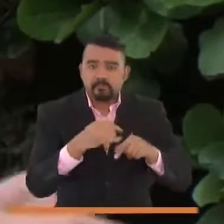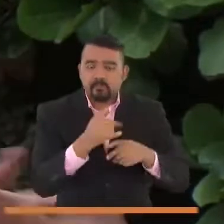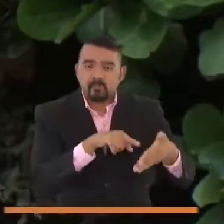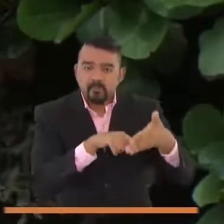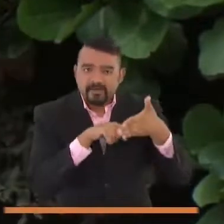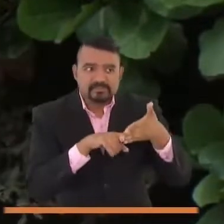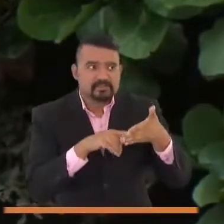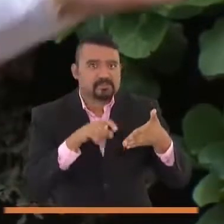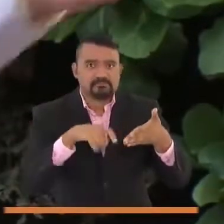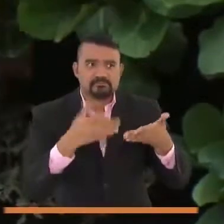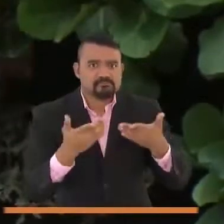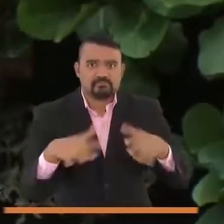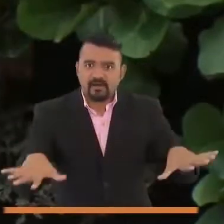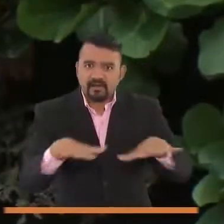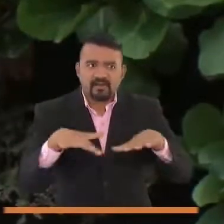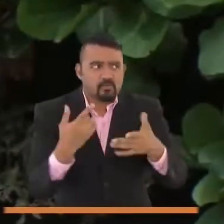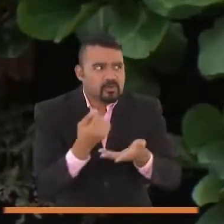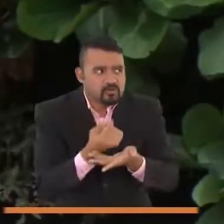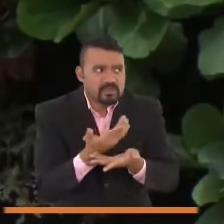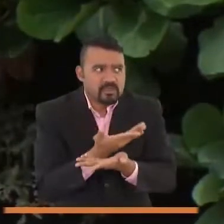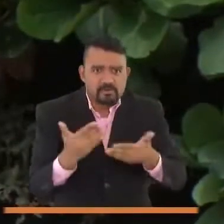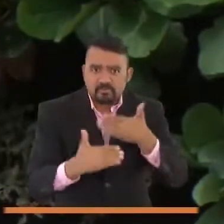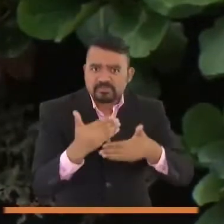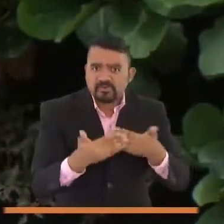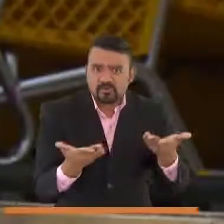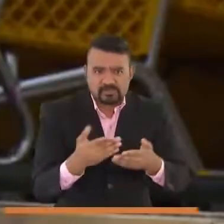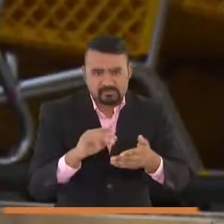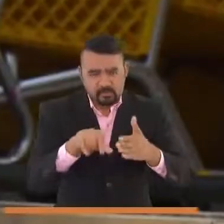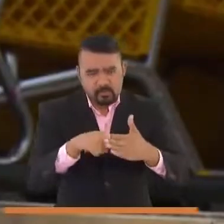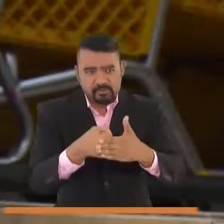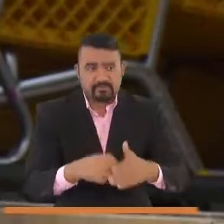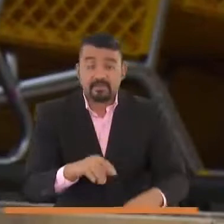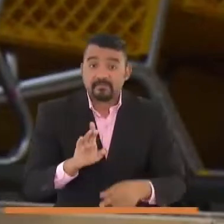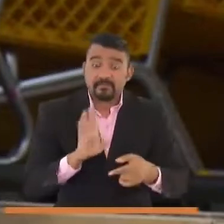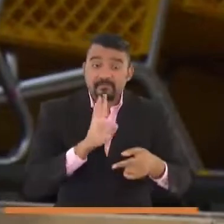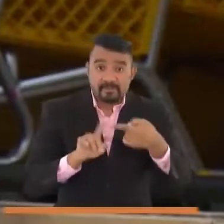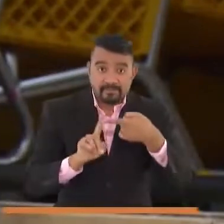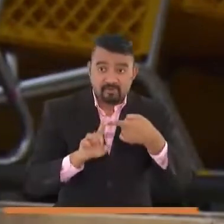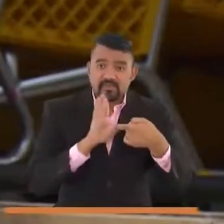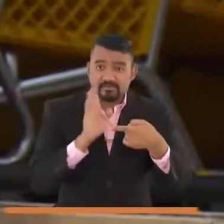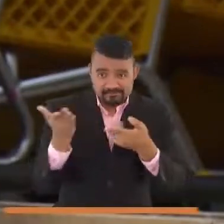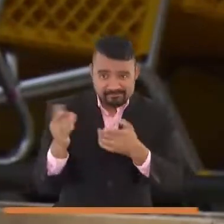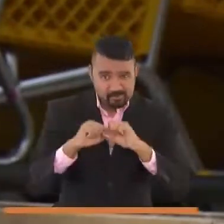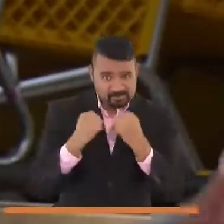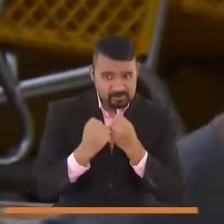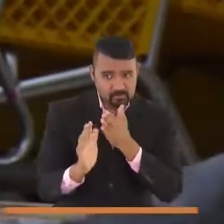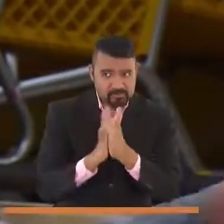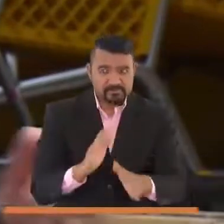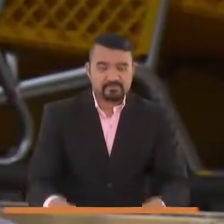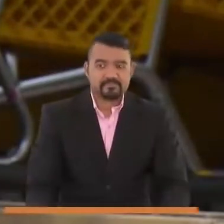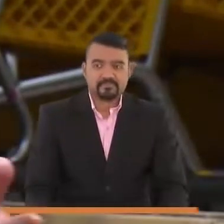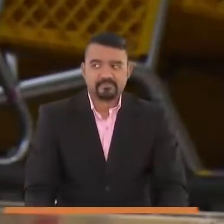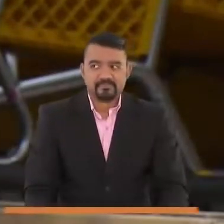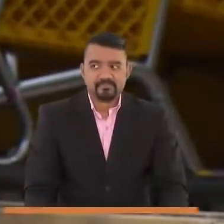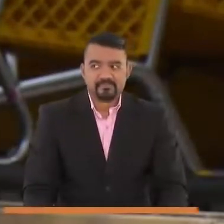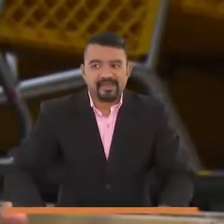también de la economía de este lugar. Presidente, le doy el paso. Esta obra es emblemática para los envigadeños. Este es